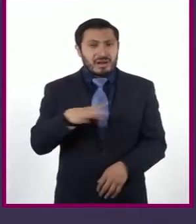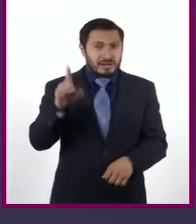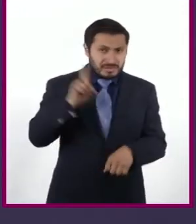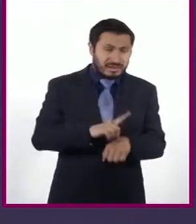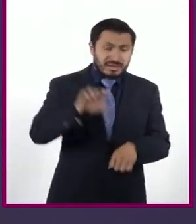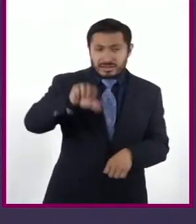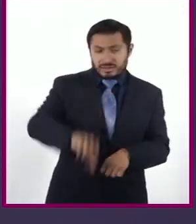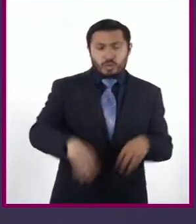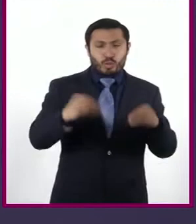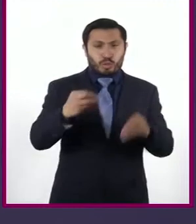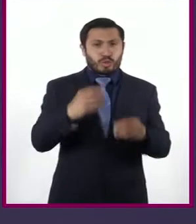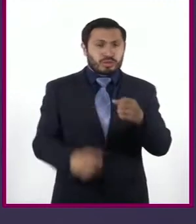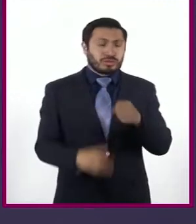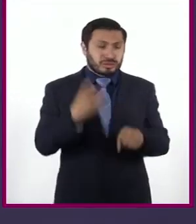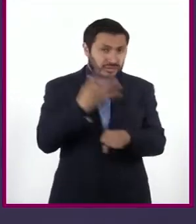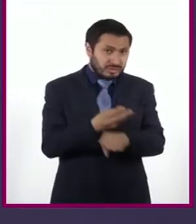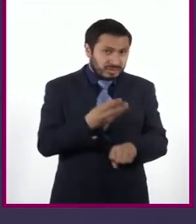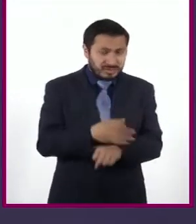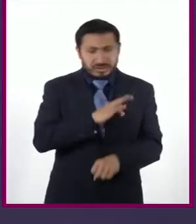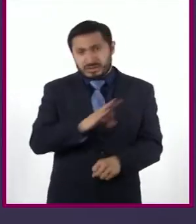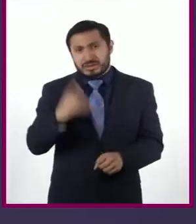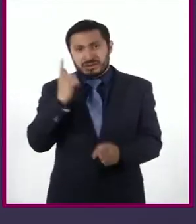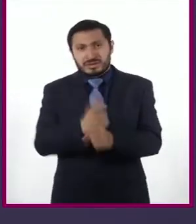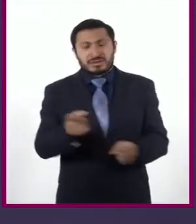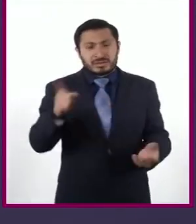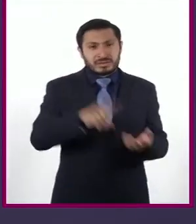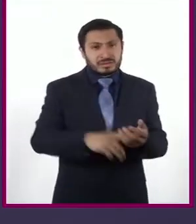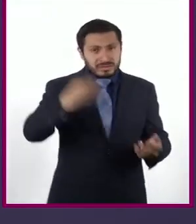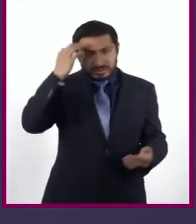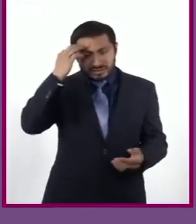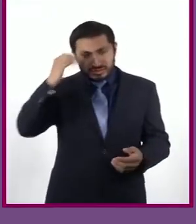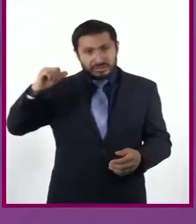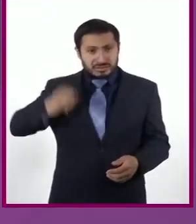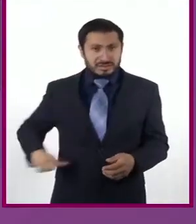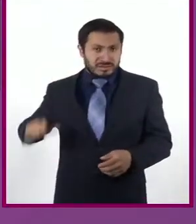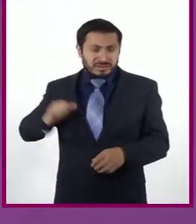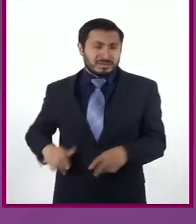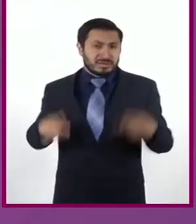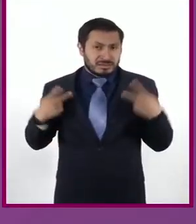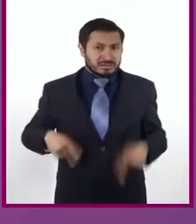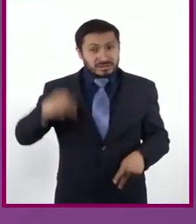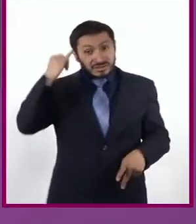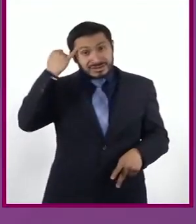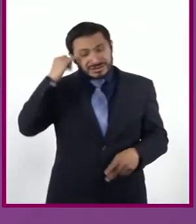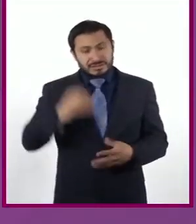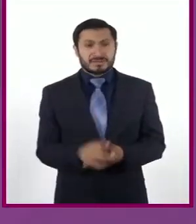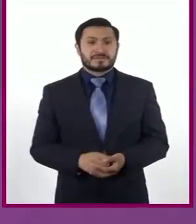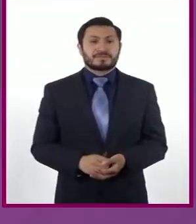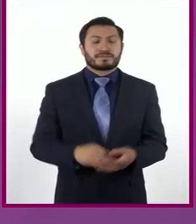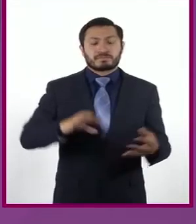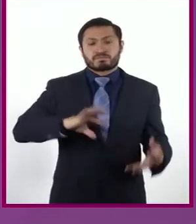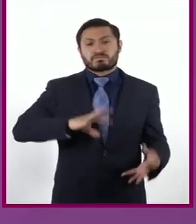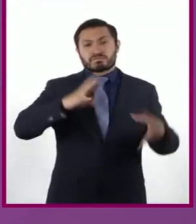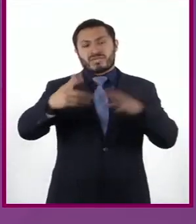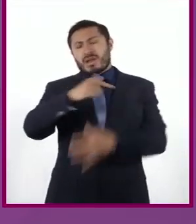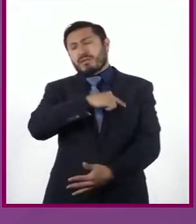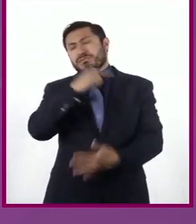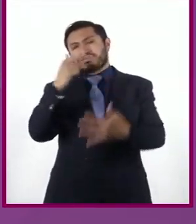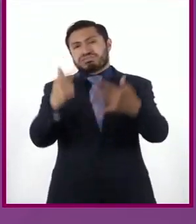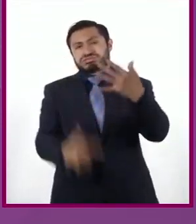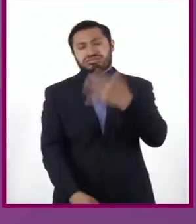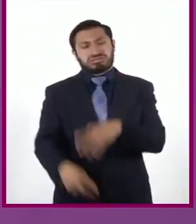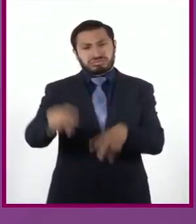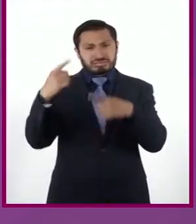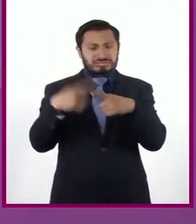muchas soluciones podrían estar en la sabiduría de nuestros ancestros. En el ambiente megadiverso mexicano, que